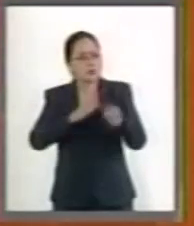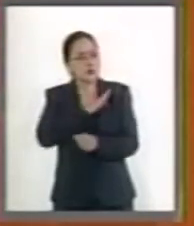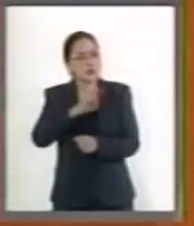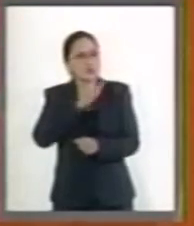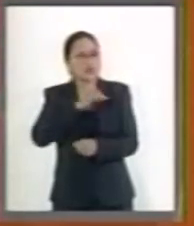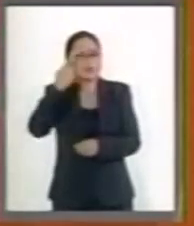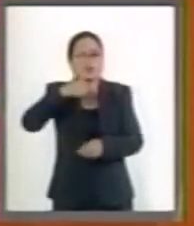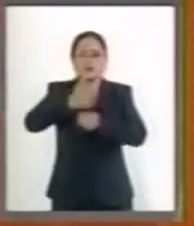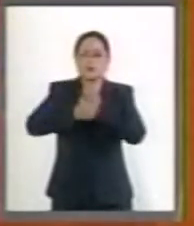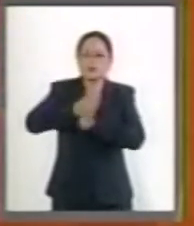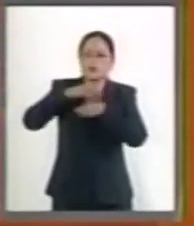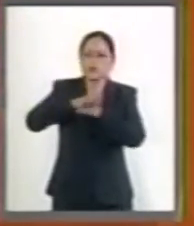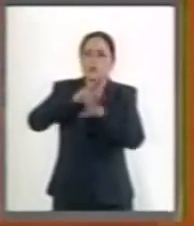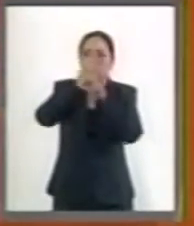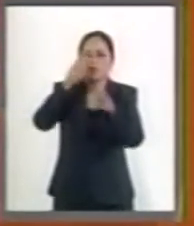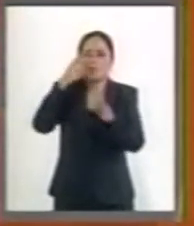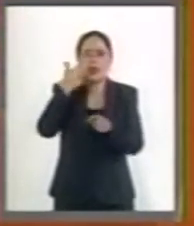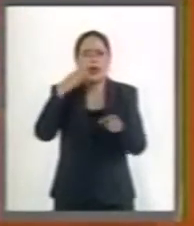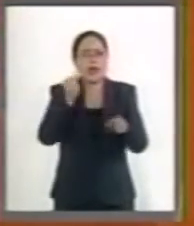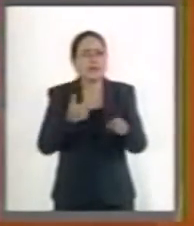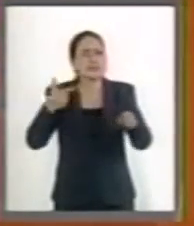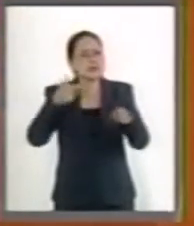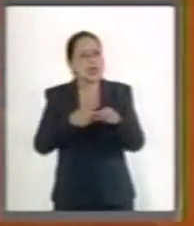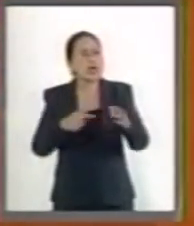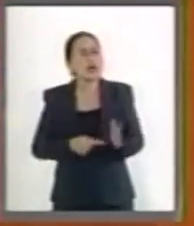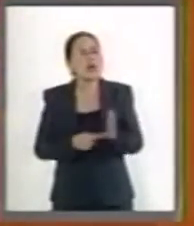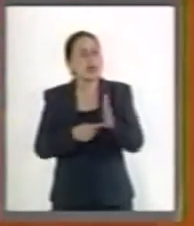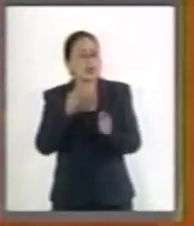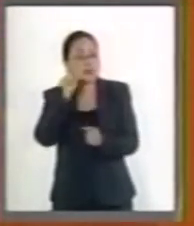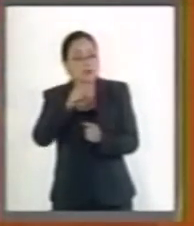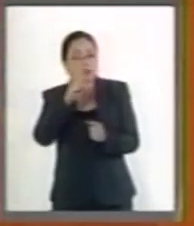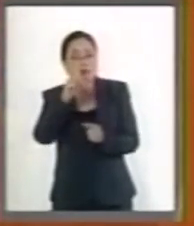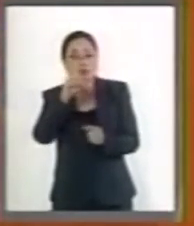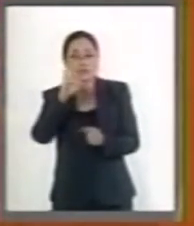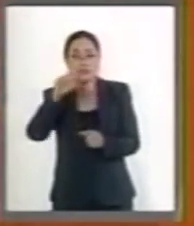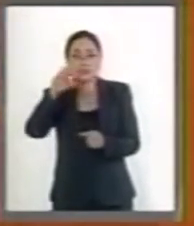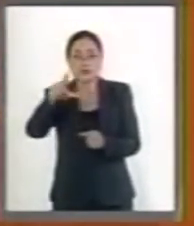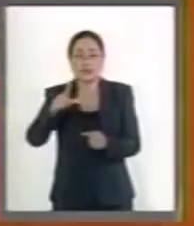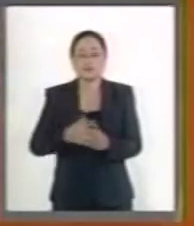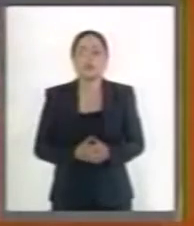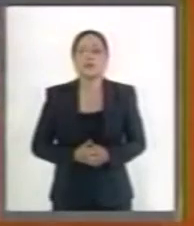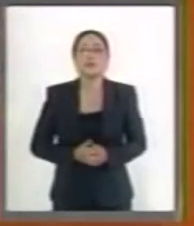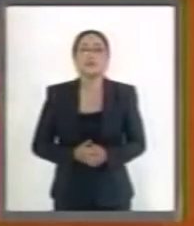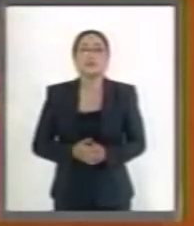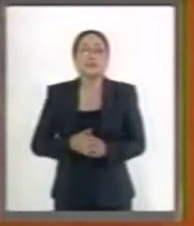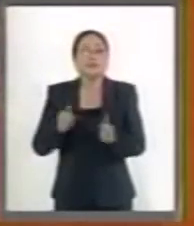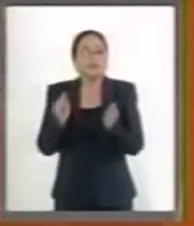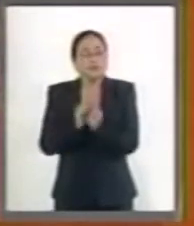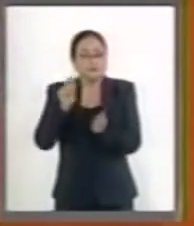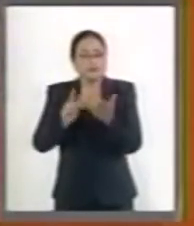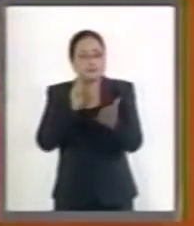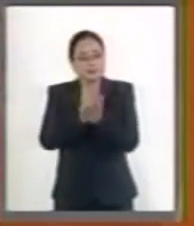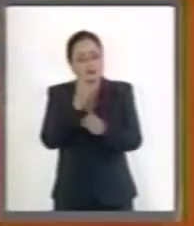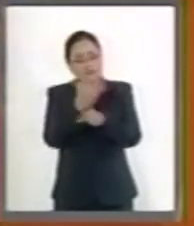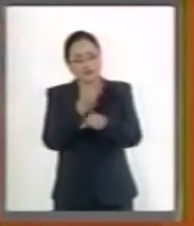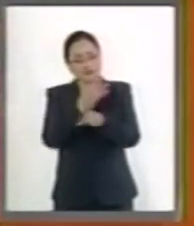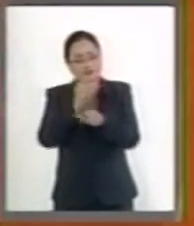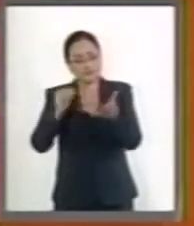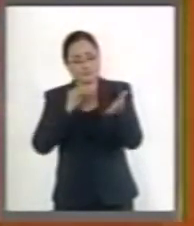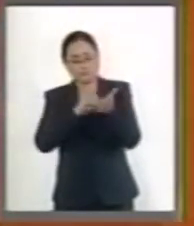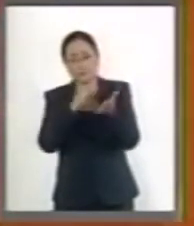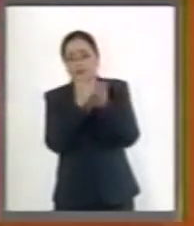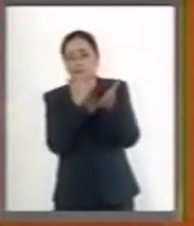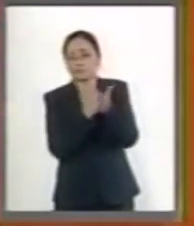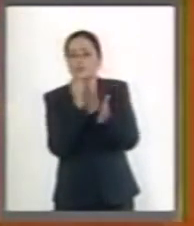competencia en el mercado de las gasolinas y diésel. Con la reforma que se está proponiendo,